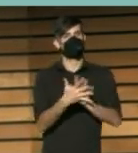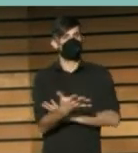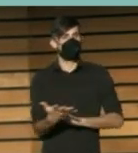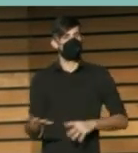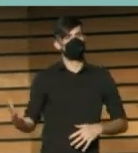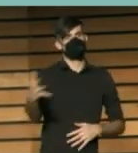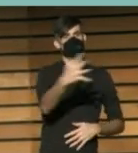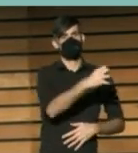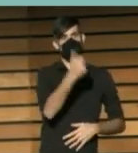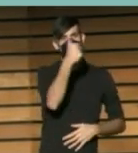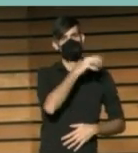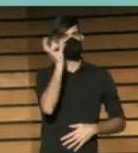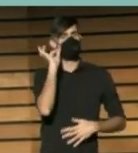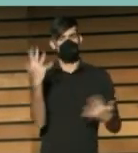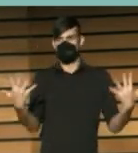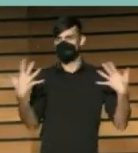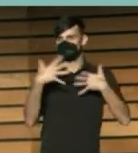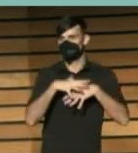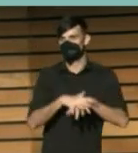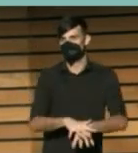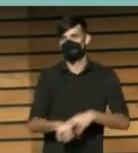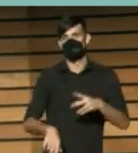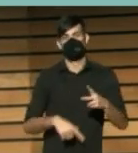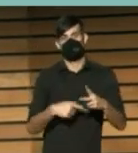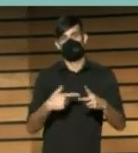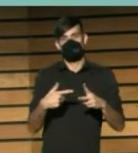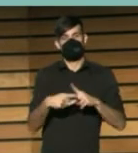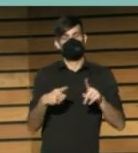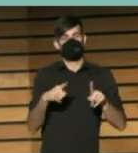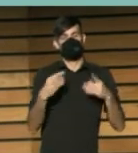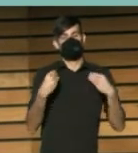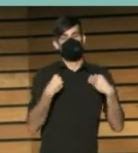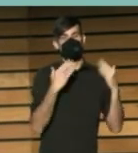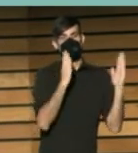todos y para con todos.